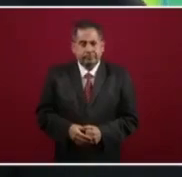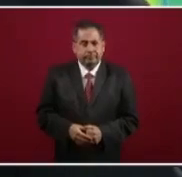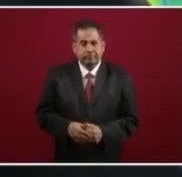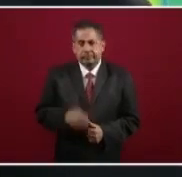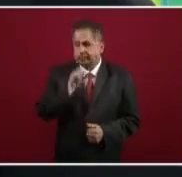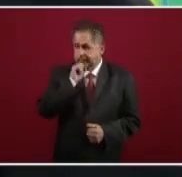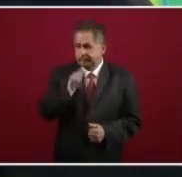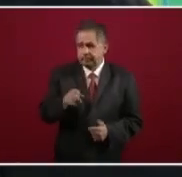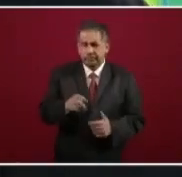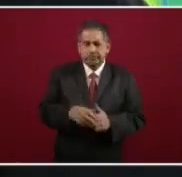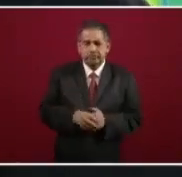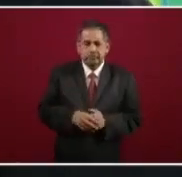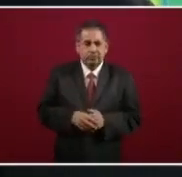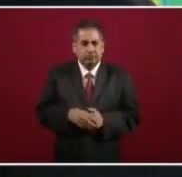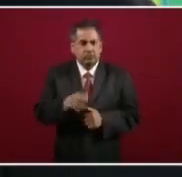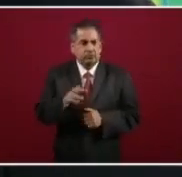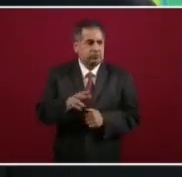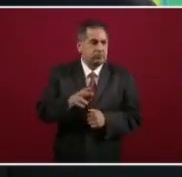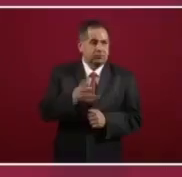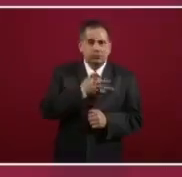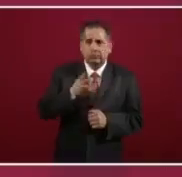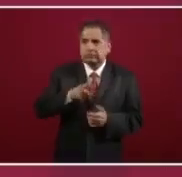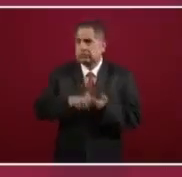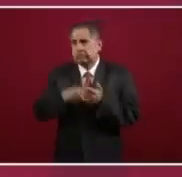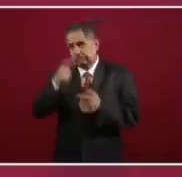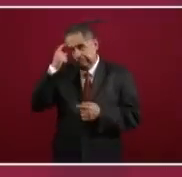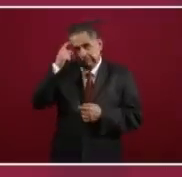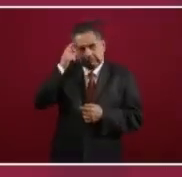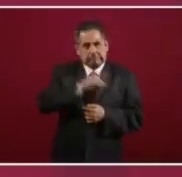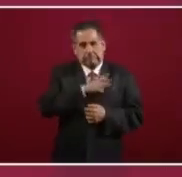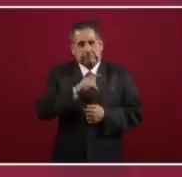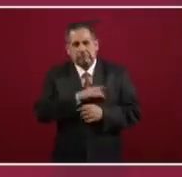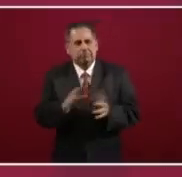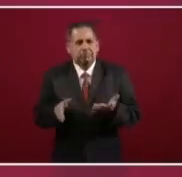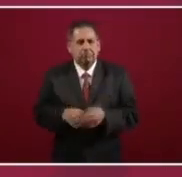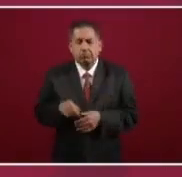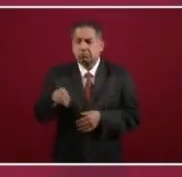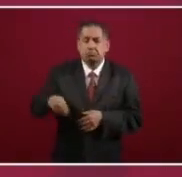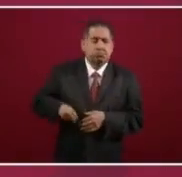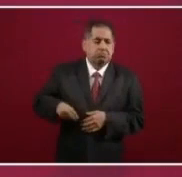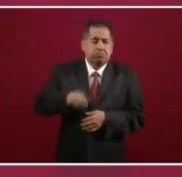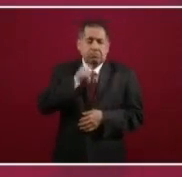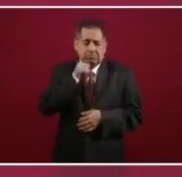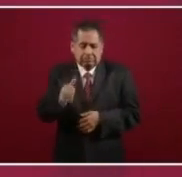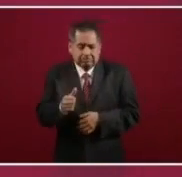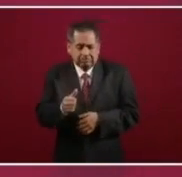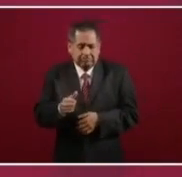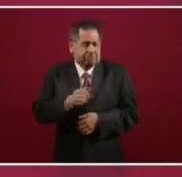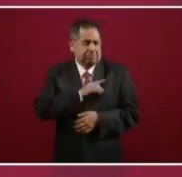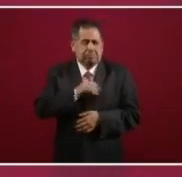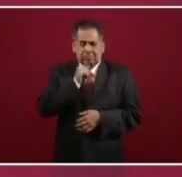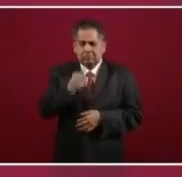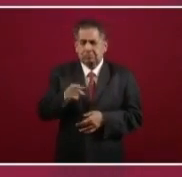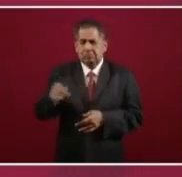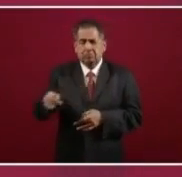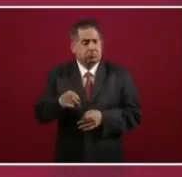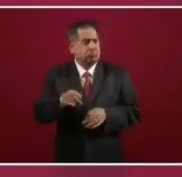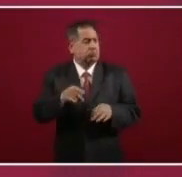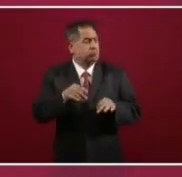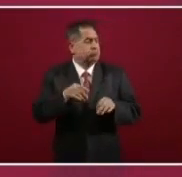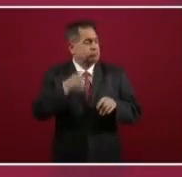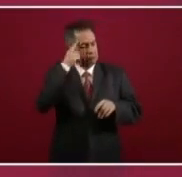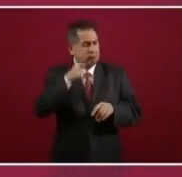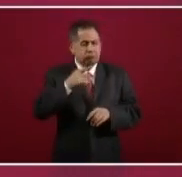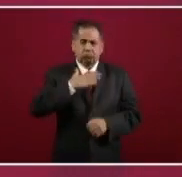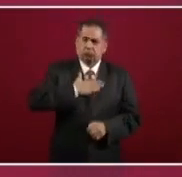no es ser temerario es que el que nada debe nada teme el que lucha por la justicia no tiene nada que